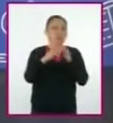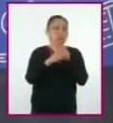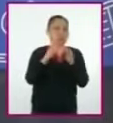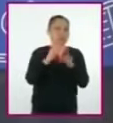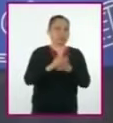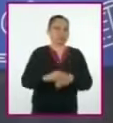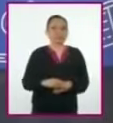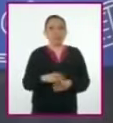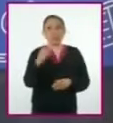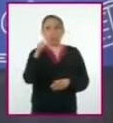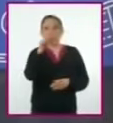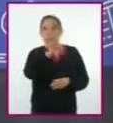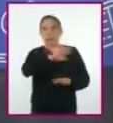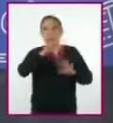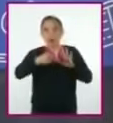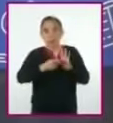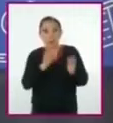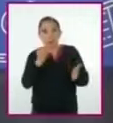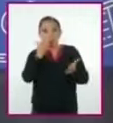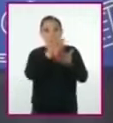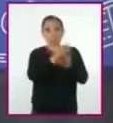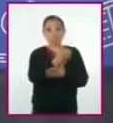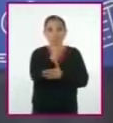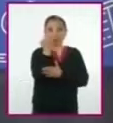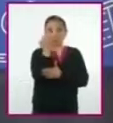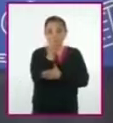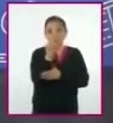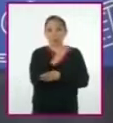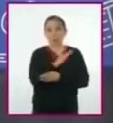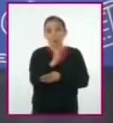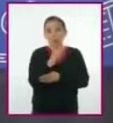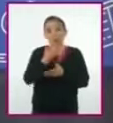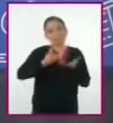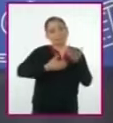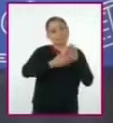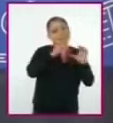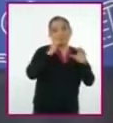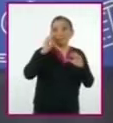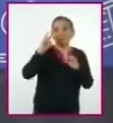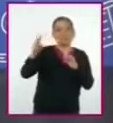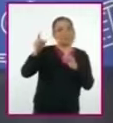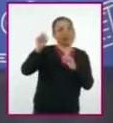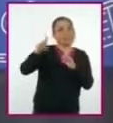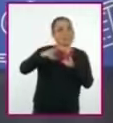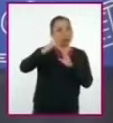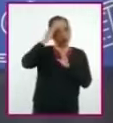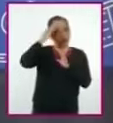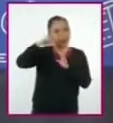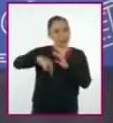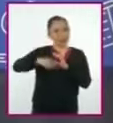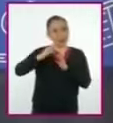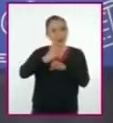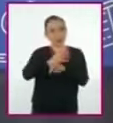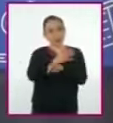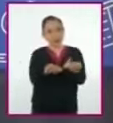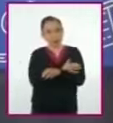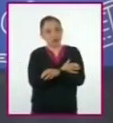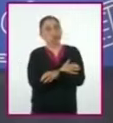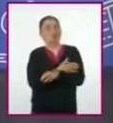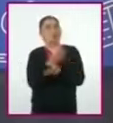asignaturas, para que cuando regresen a sus escuelas puedan compartir lo que aquí conocieron con sus